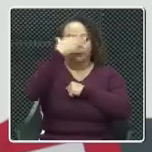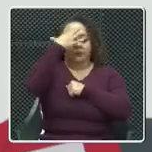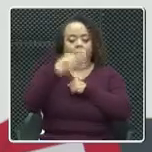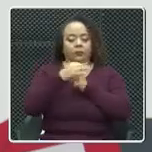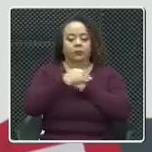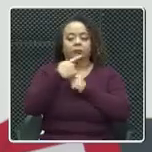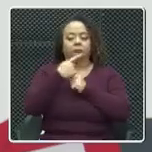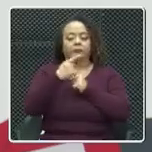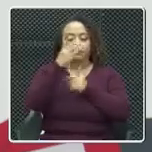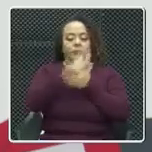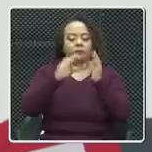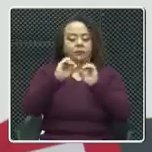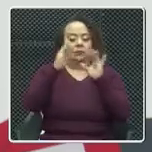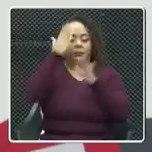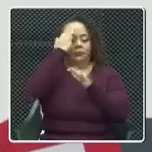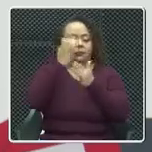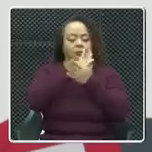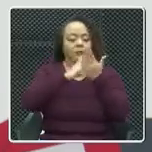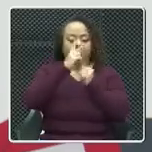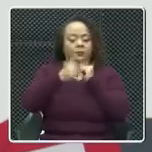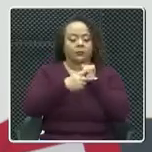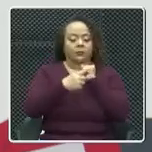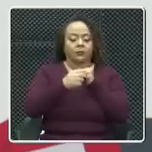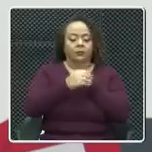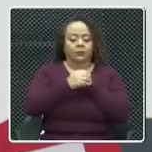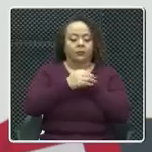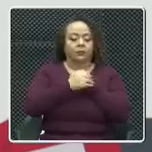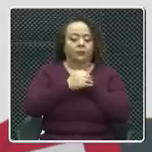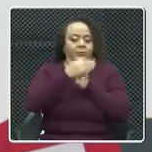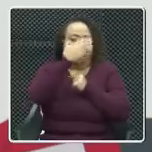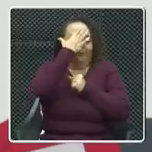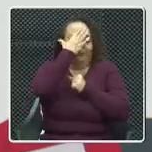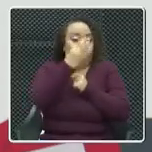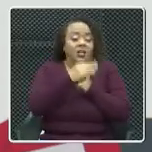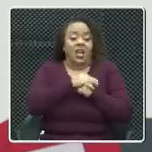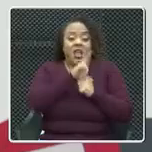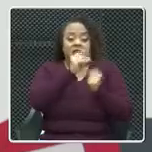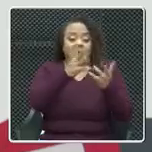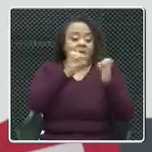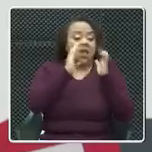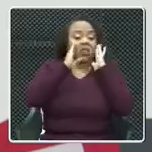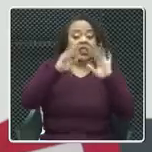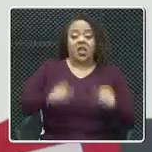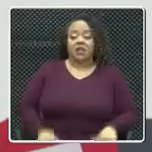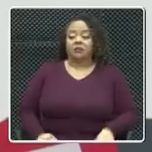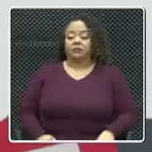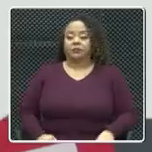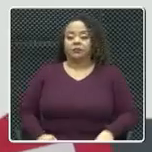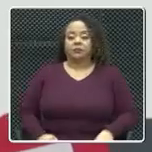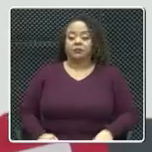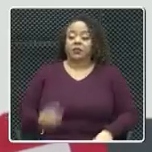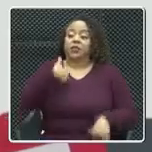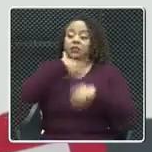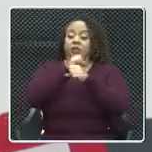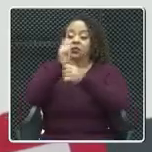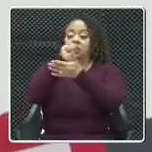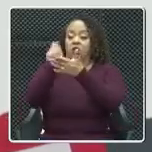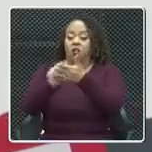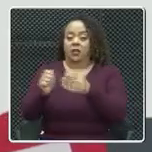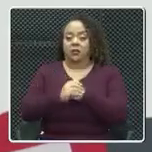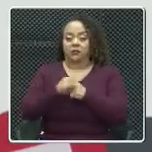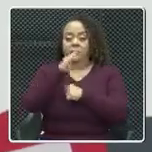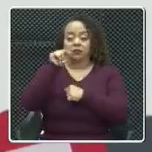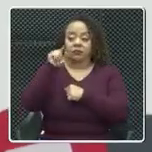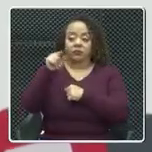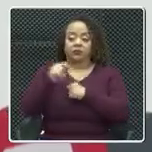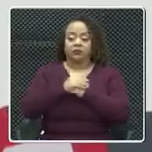dejar esto claro porque de repente a veces se cree, ah, es que no me quieren atender. Claro. Ah, yo hice una notita y usted